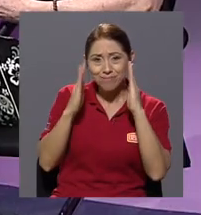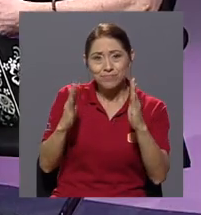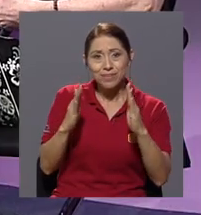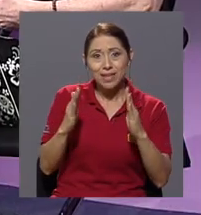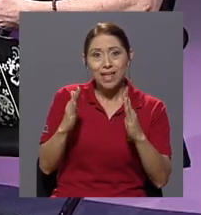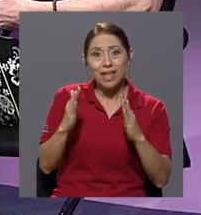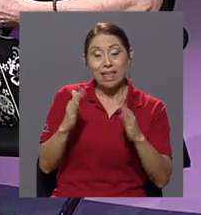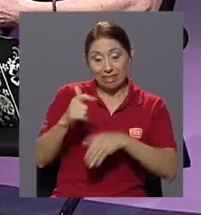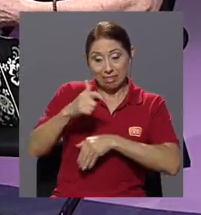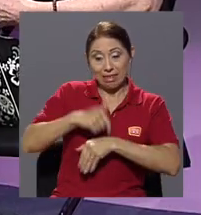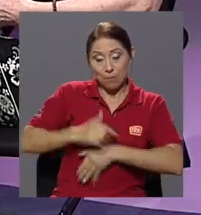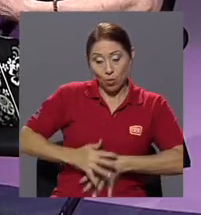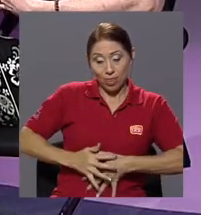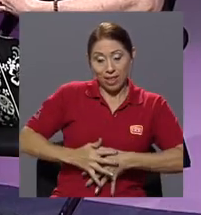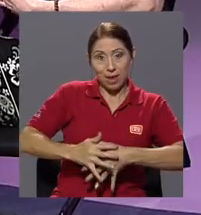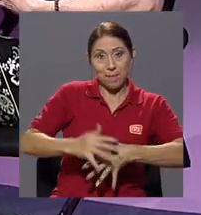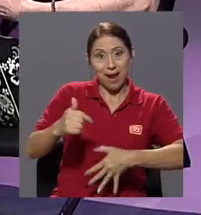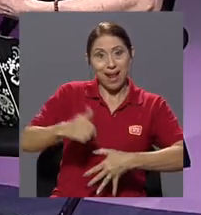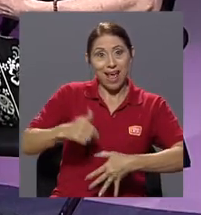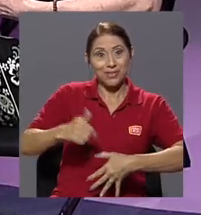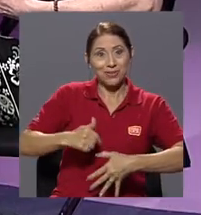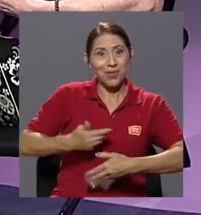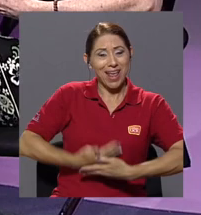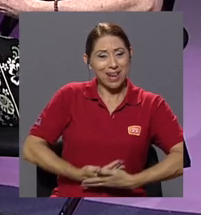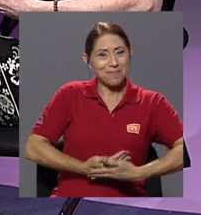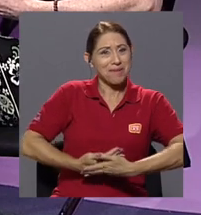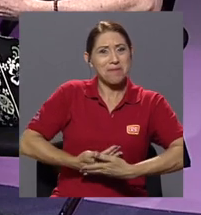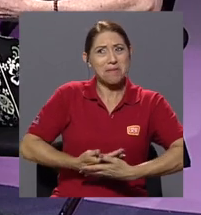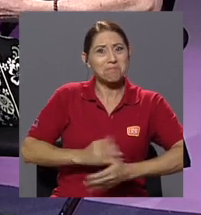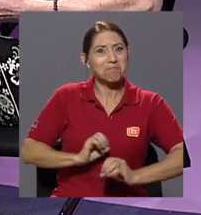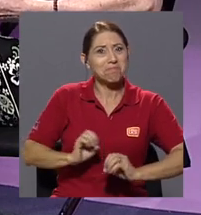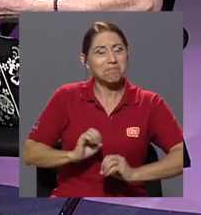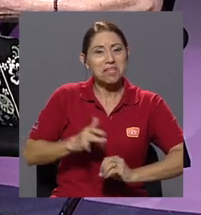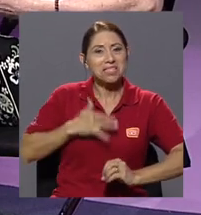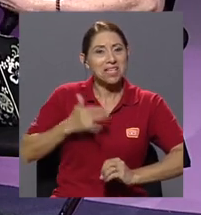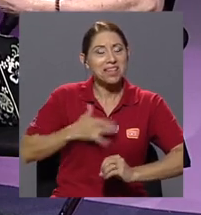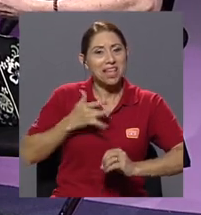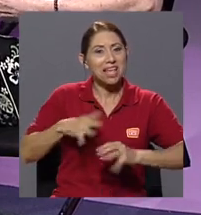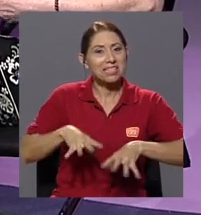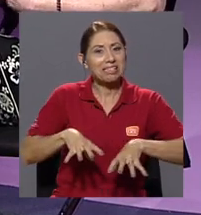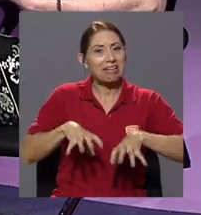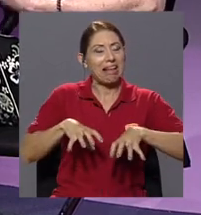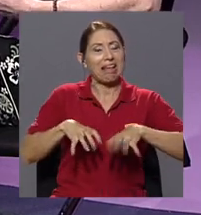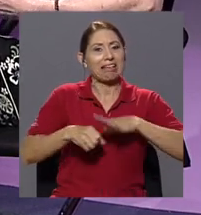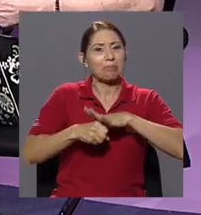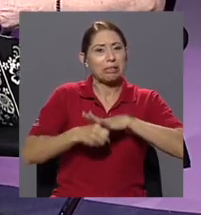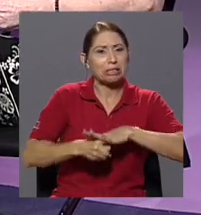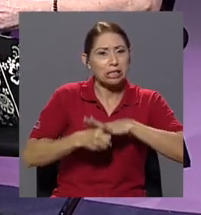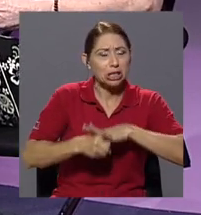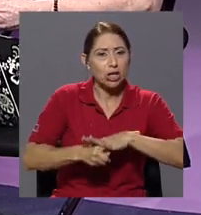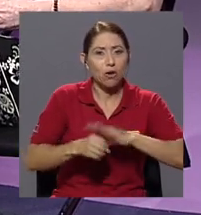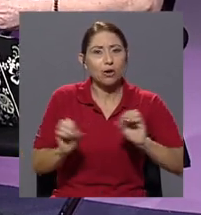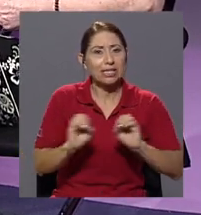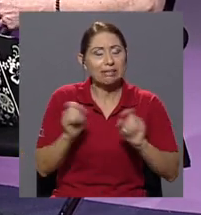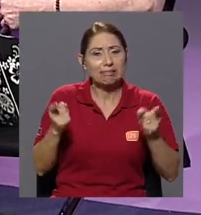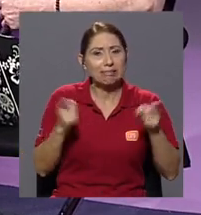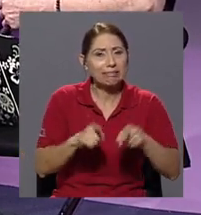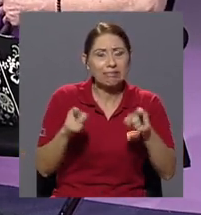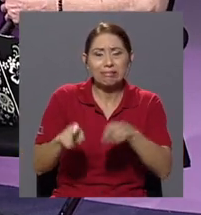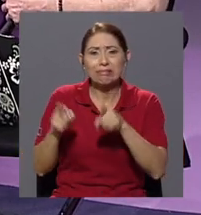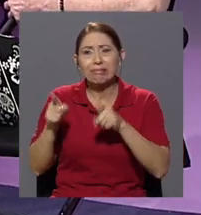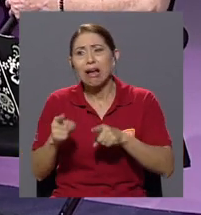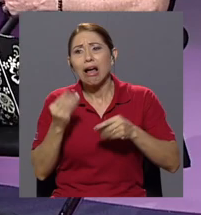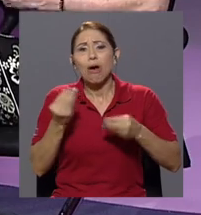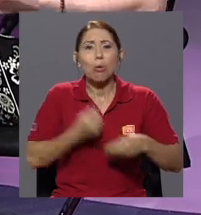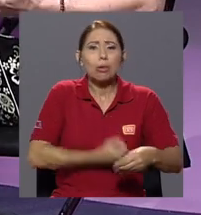el bebé durante el embarazo tampoco nos no se siente ese estrés es depresión no está